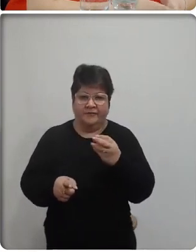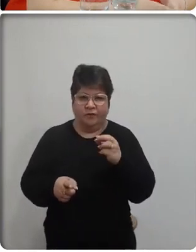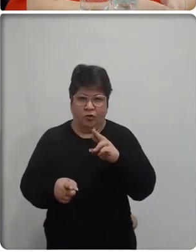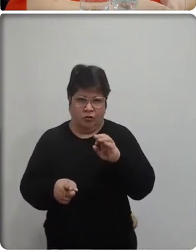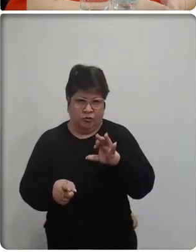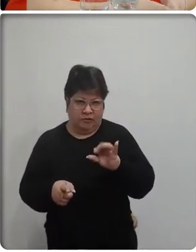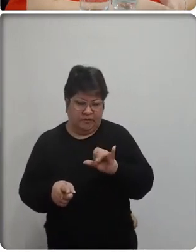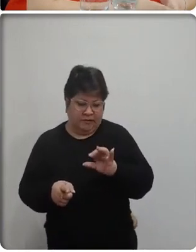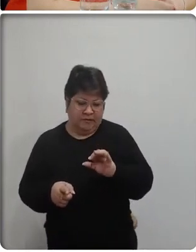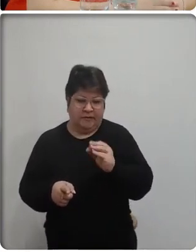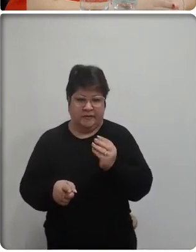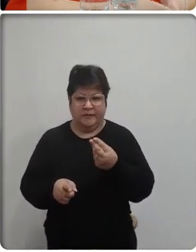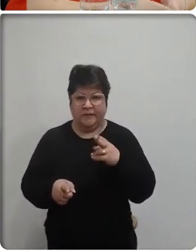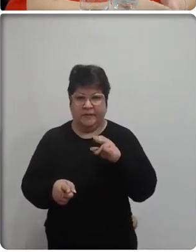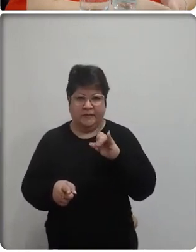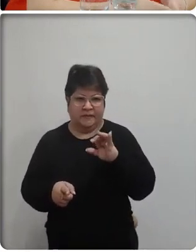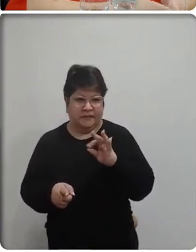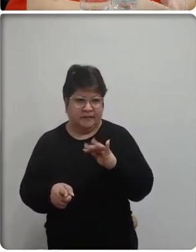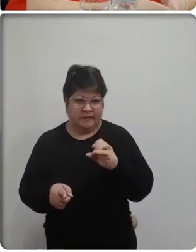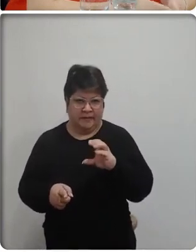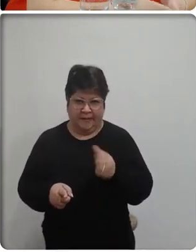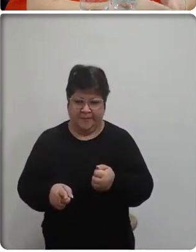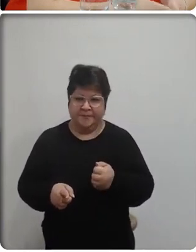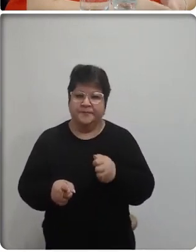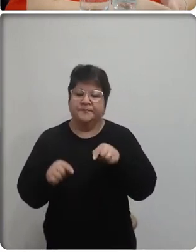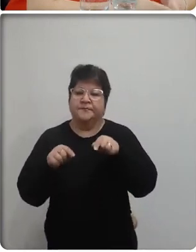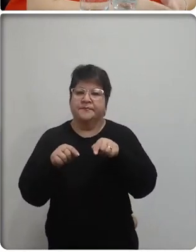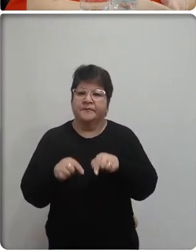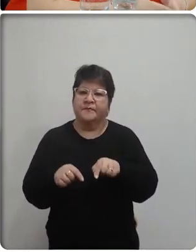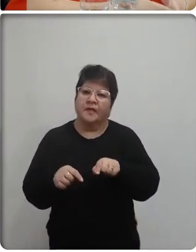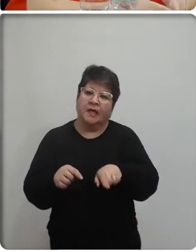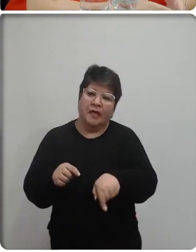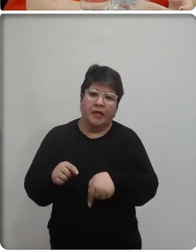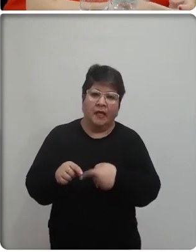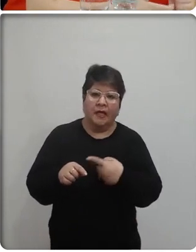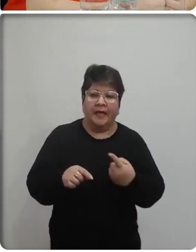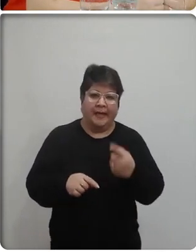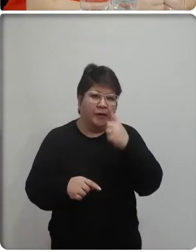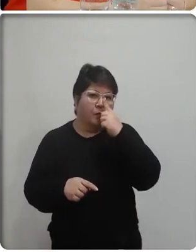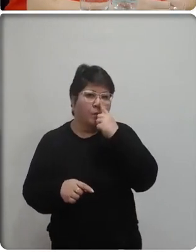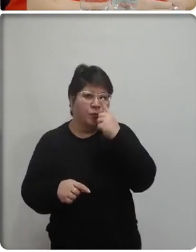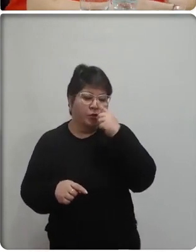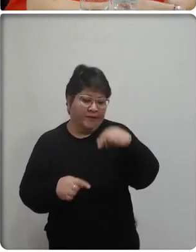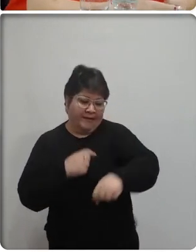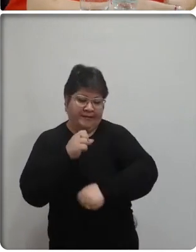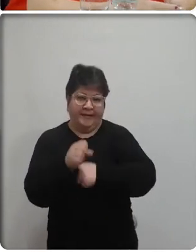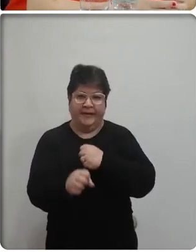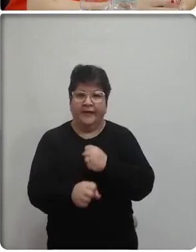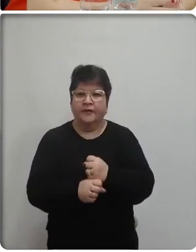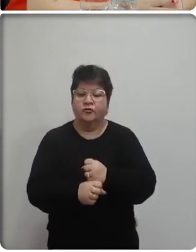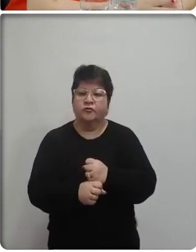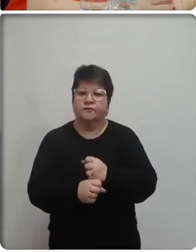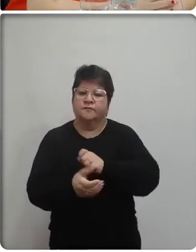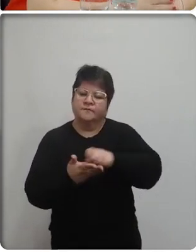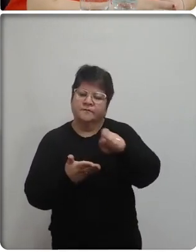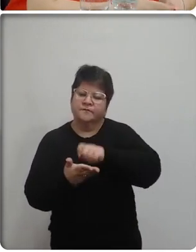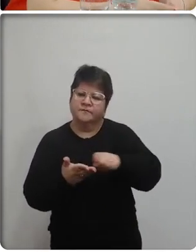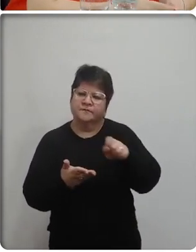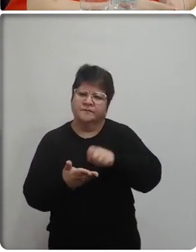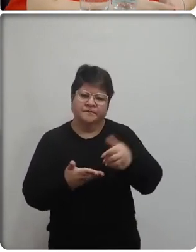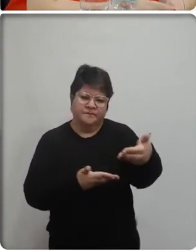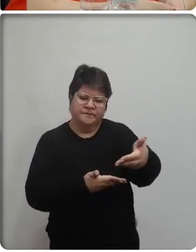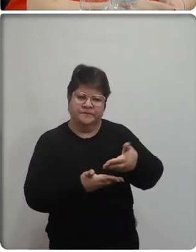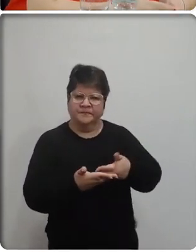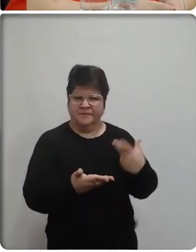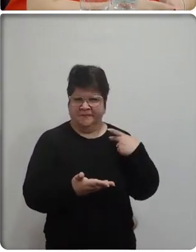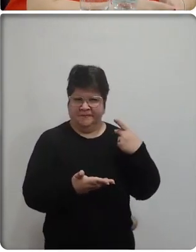las hemoglobinopatías y las deficiencias de la biotinidasa. En el mes de junio de este año recibimos una nota del Director General de la